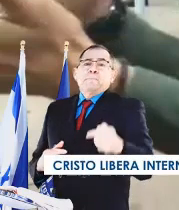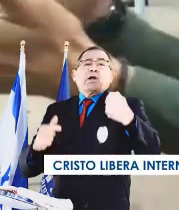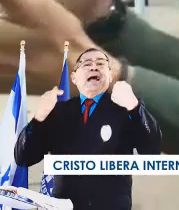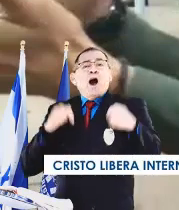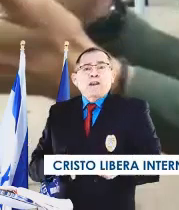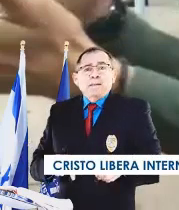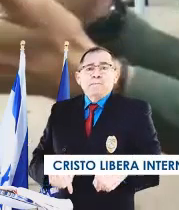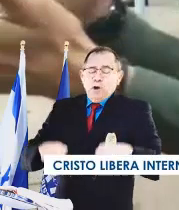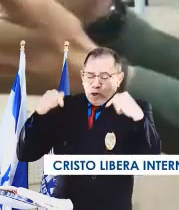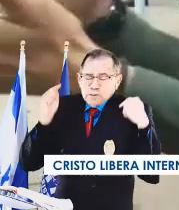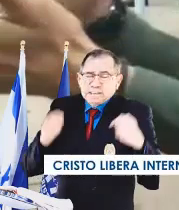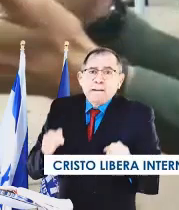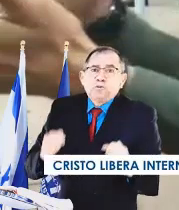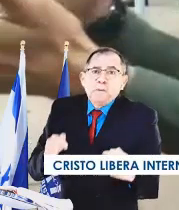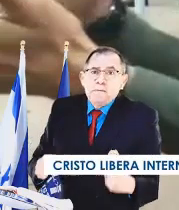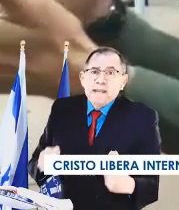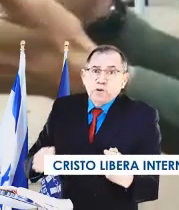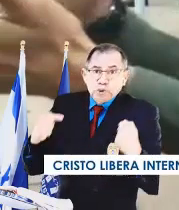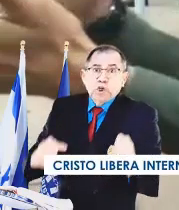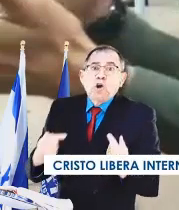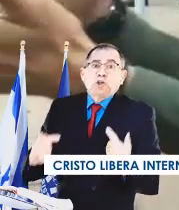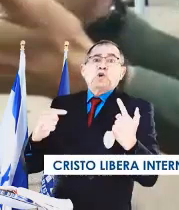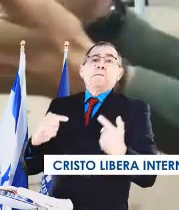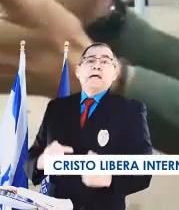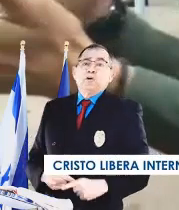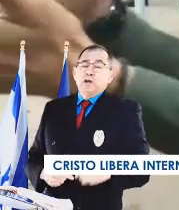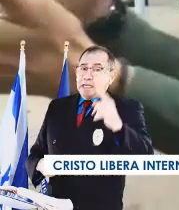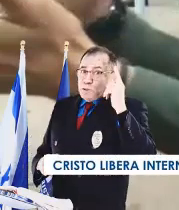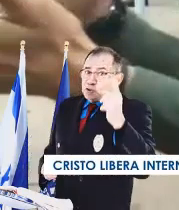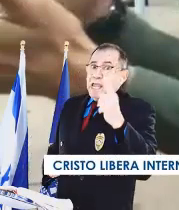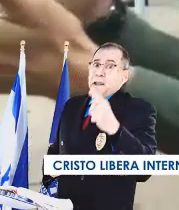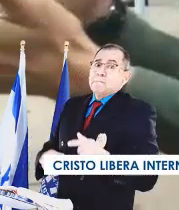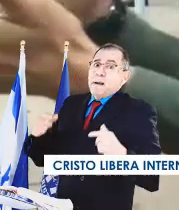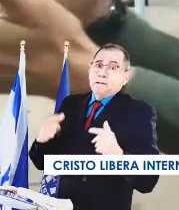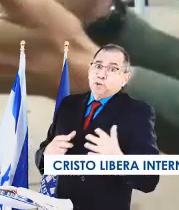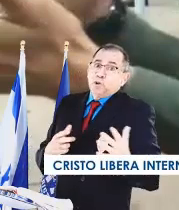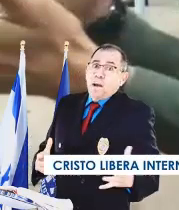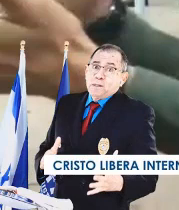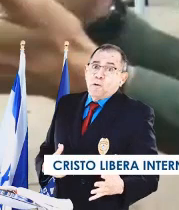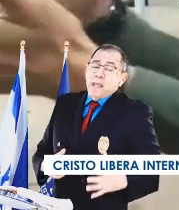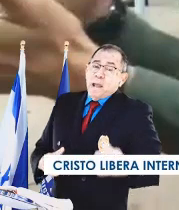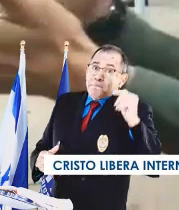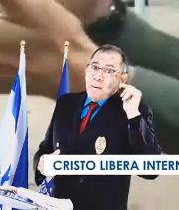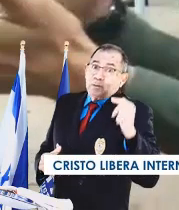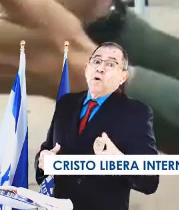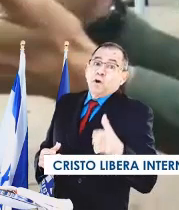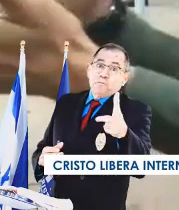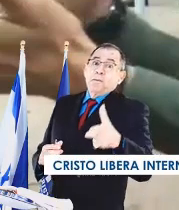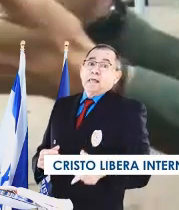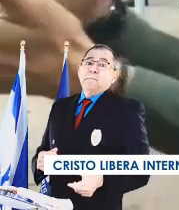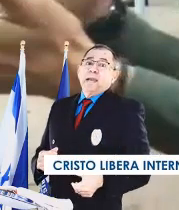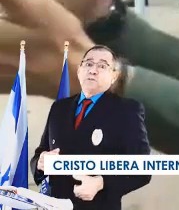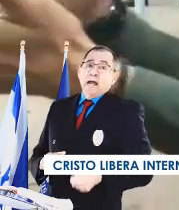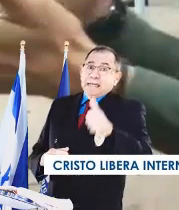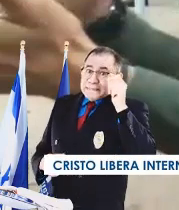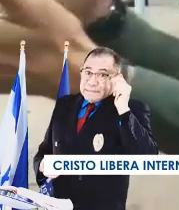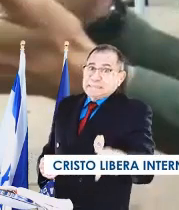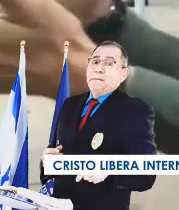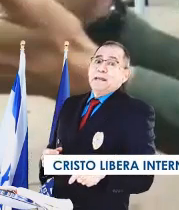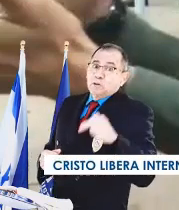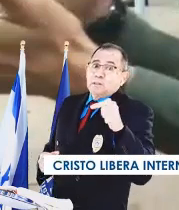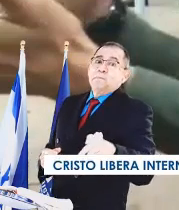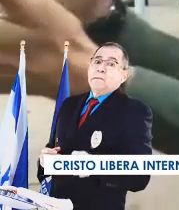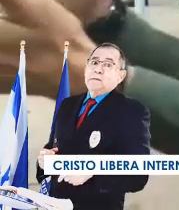beberlo Porque ahora mismo lo estamos viviendo yo lo estoy viviendo Y usted va y si usted no ha visto Lo que falta en Venezuela